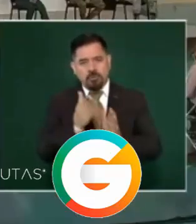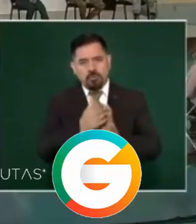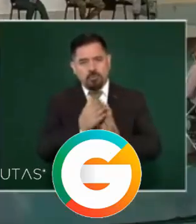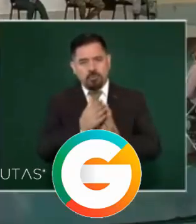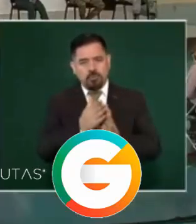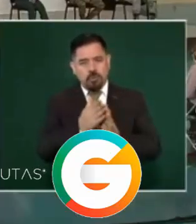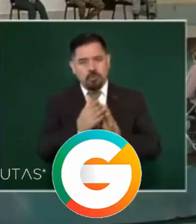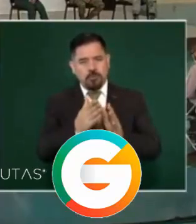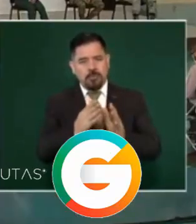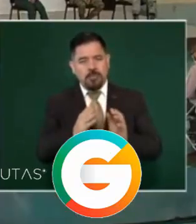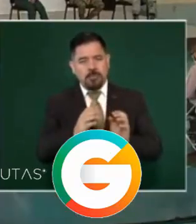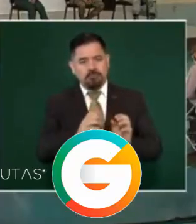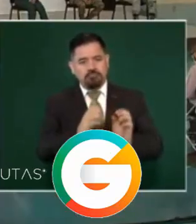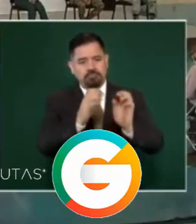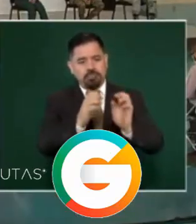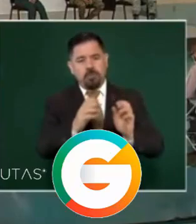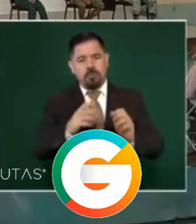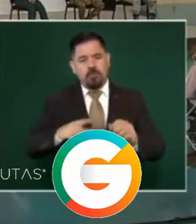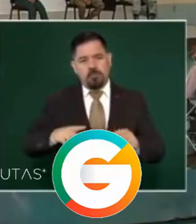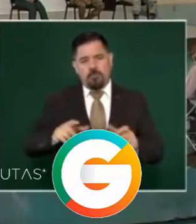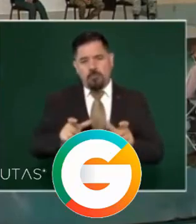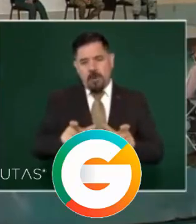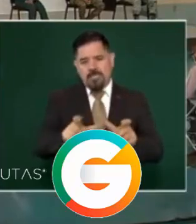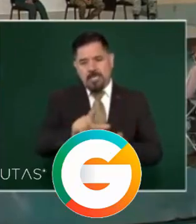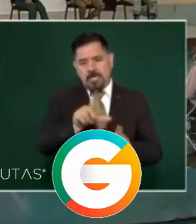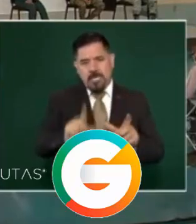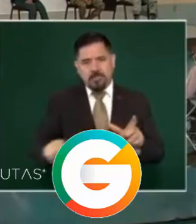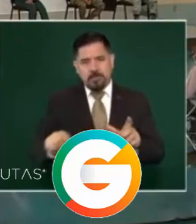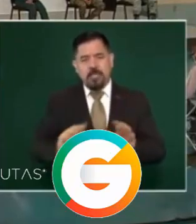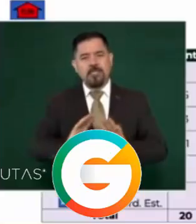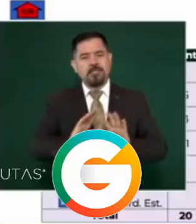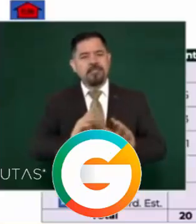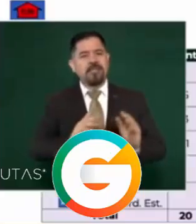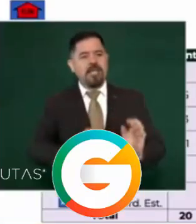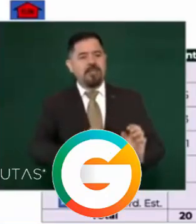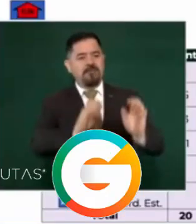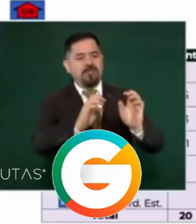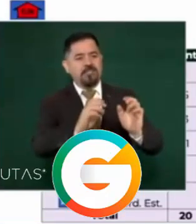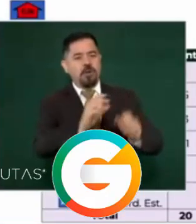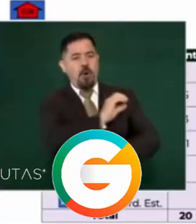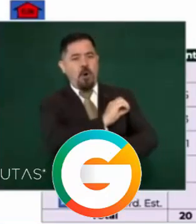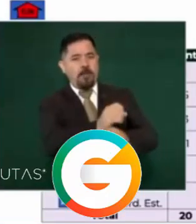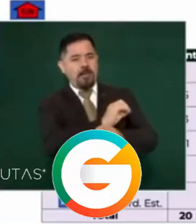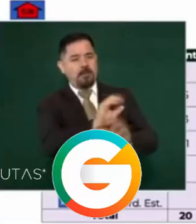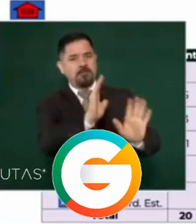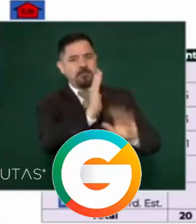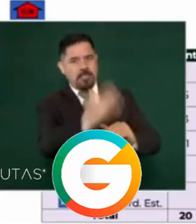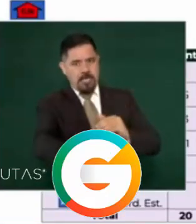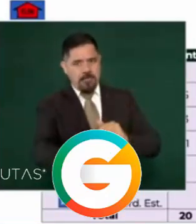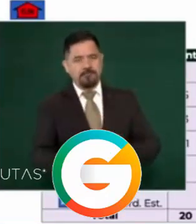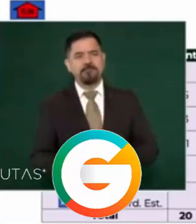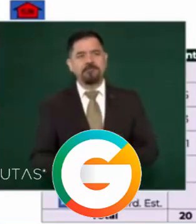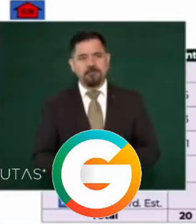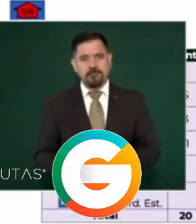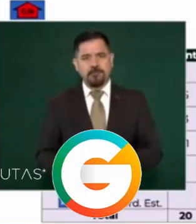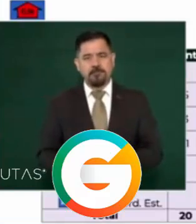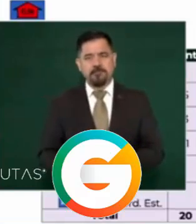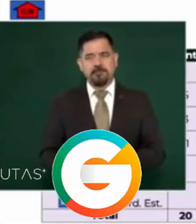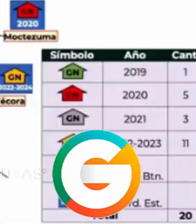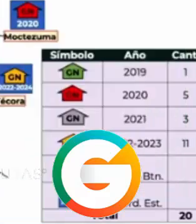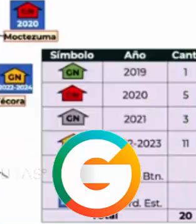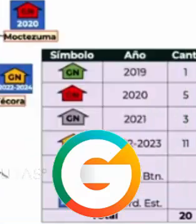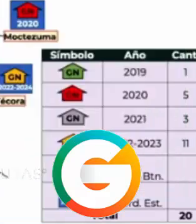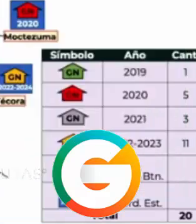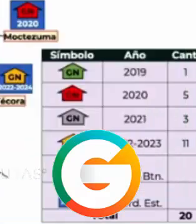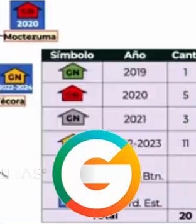el 2019 se concluyó la de Cajeme, en el 2020 Bavispe,